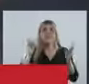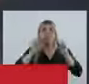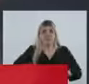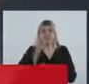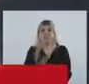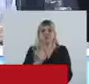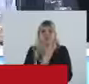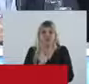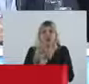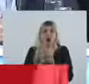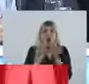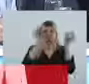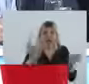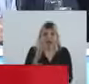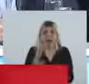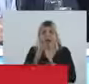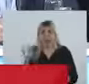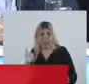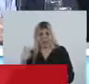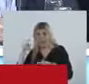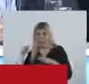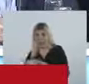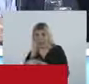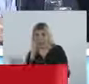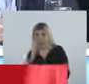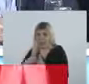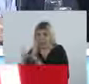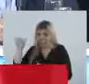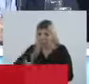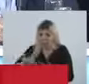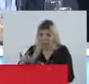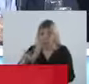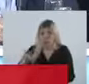se terminó contagiando en la pandemia. Y